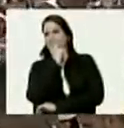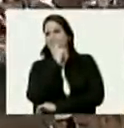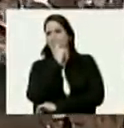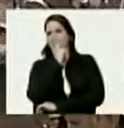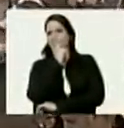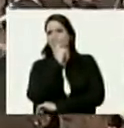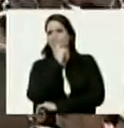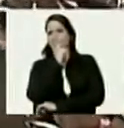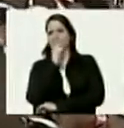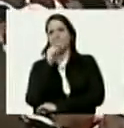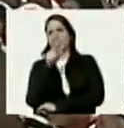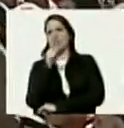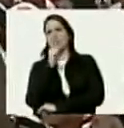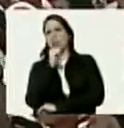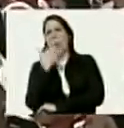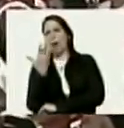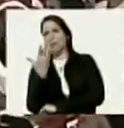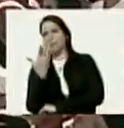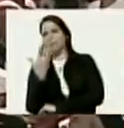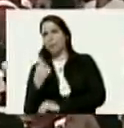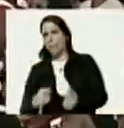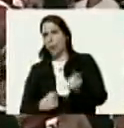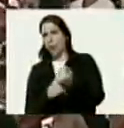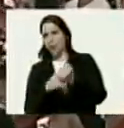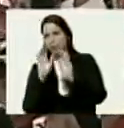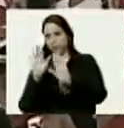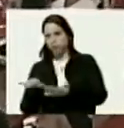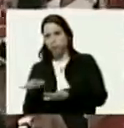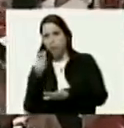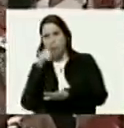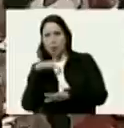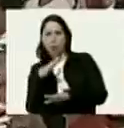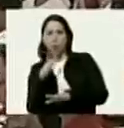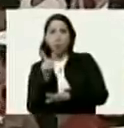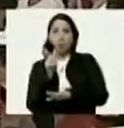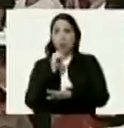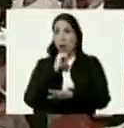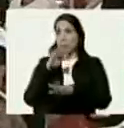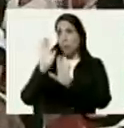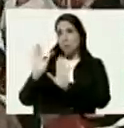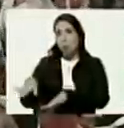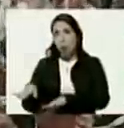es que no cuentan con el pueblo. Es que no cuentan con la Unión